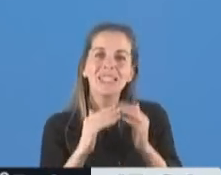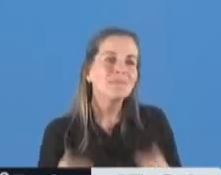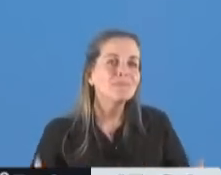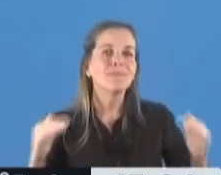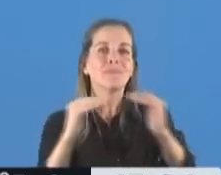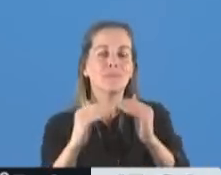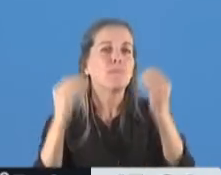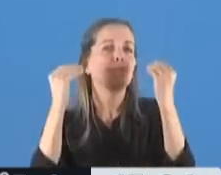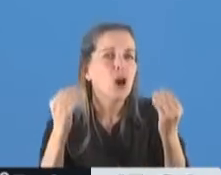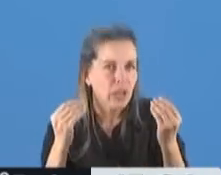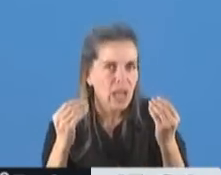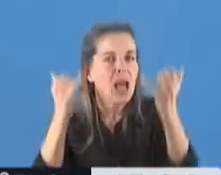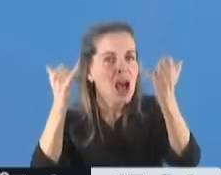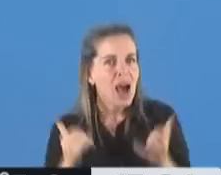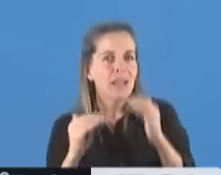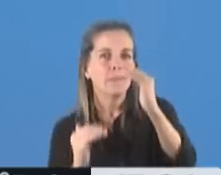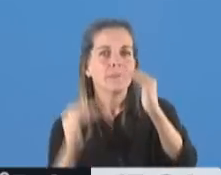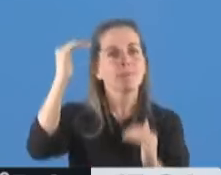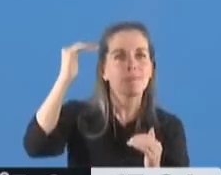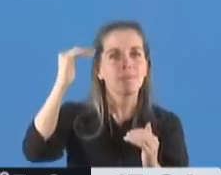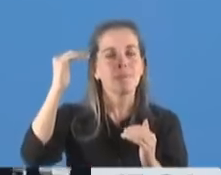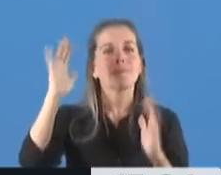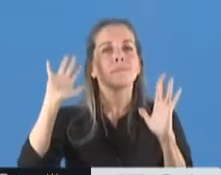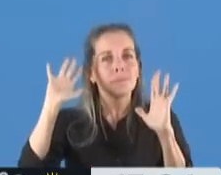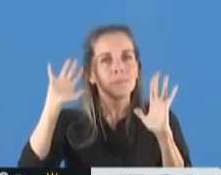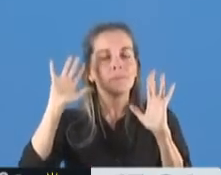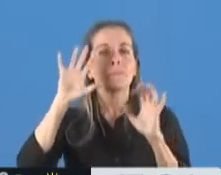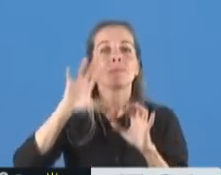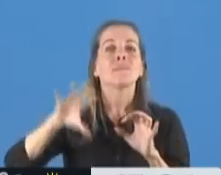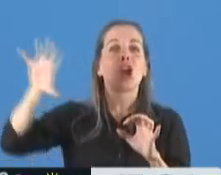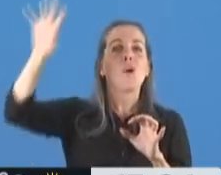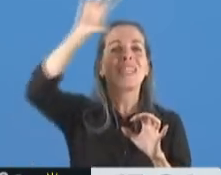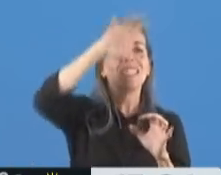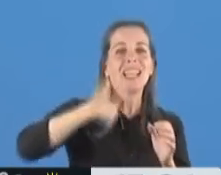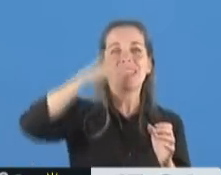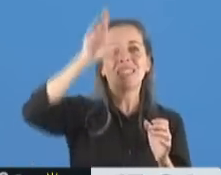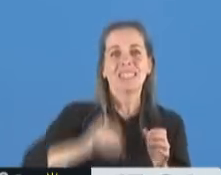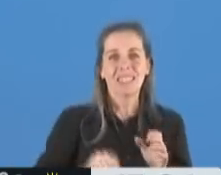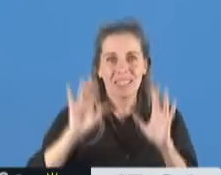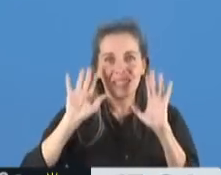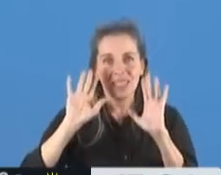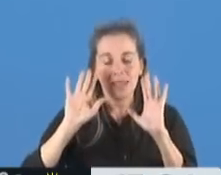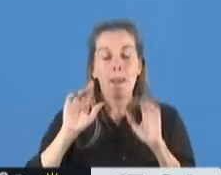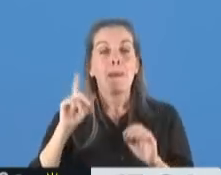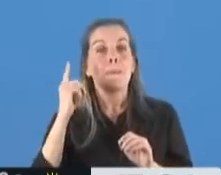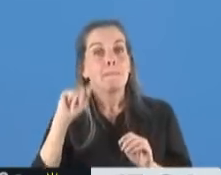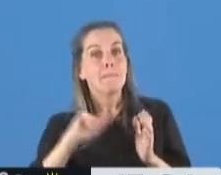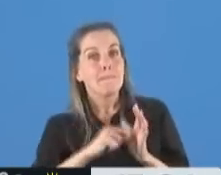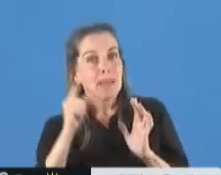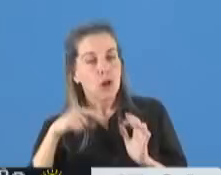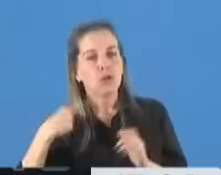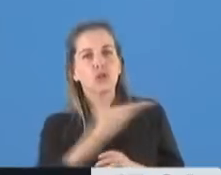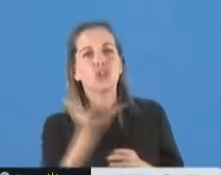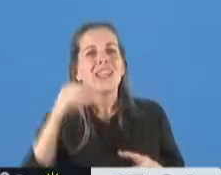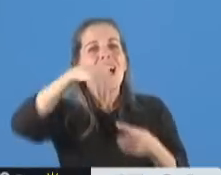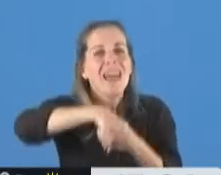geográficamente algunos tienen más fuerzas que otros. Pero la sociedad es injusta intrínsecamente en